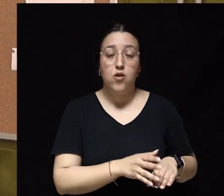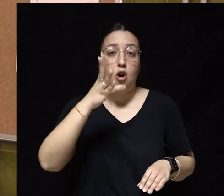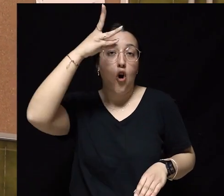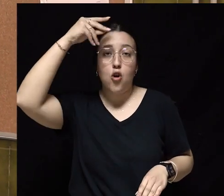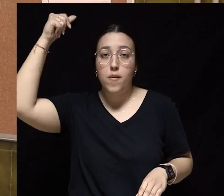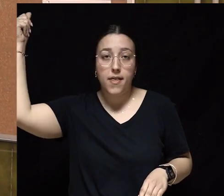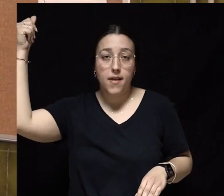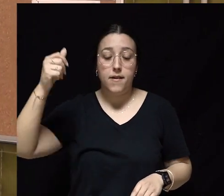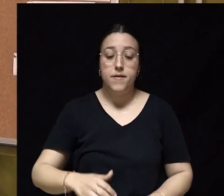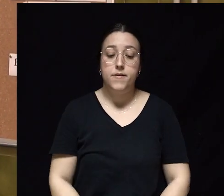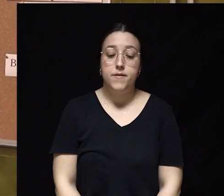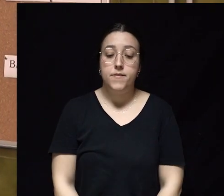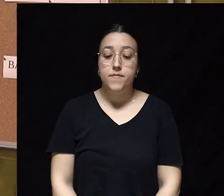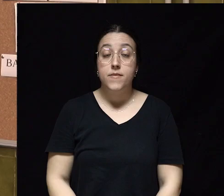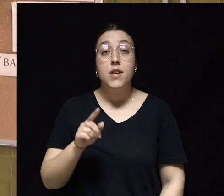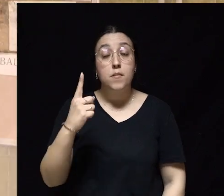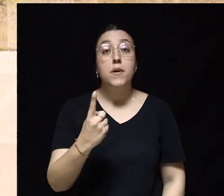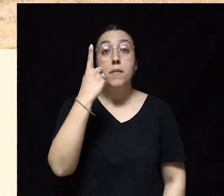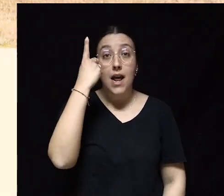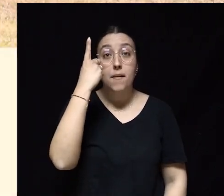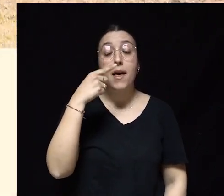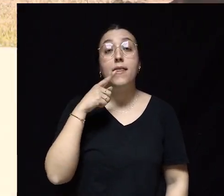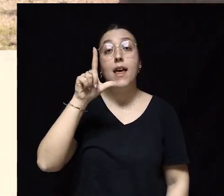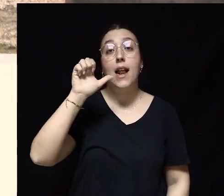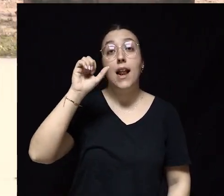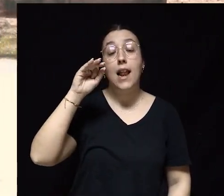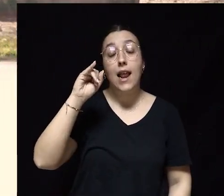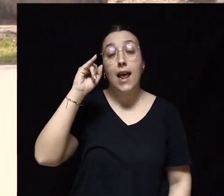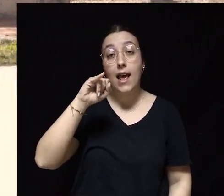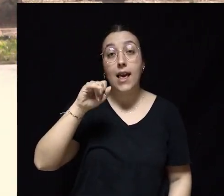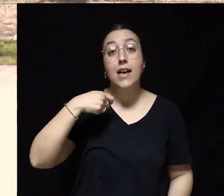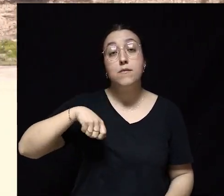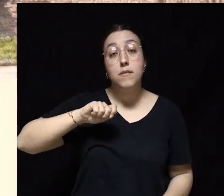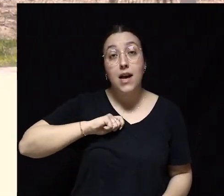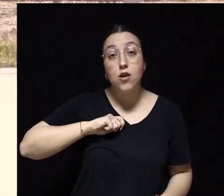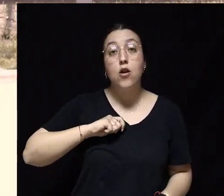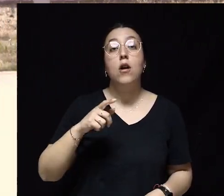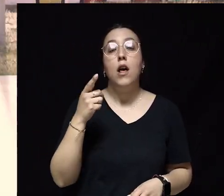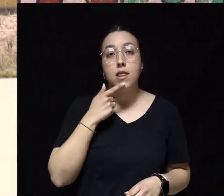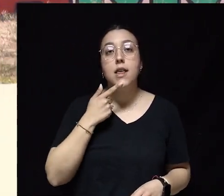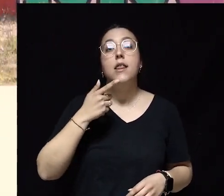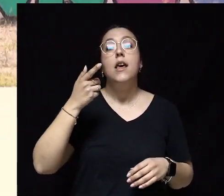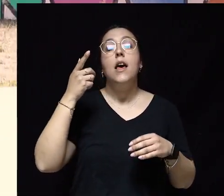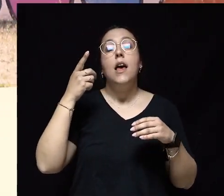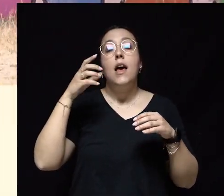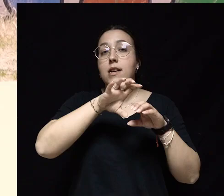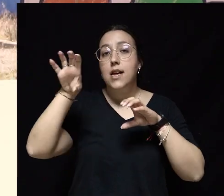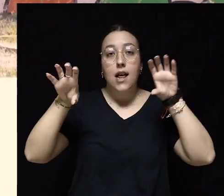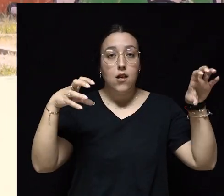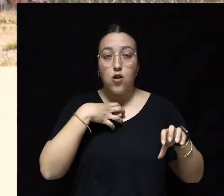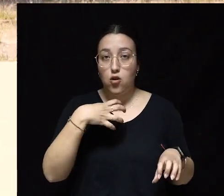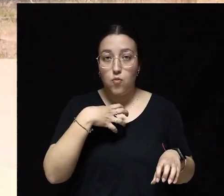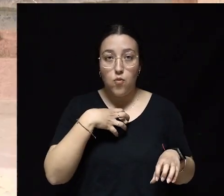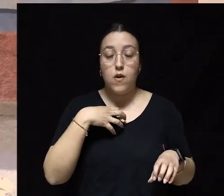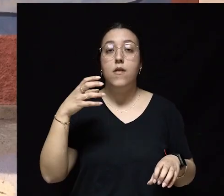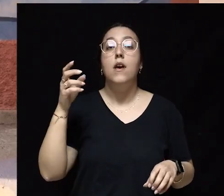tragedia educativa que se ceba sobre el colectivo gitano. Por primera vez, en la nueva Ley Española de Educación,